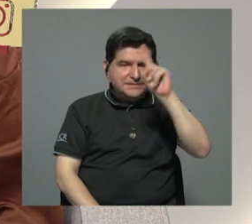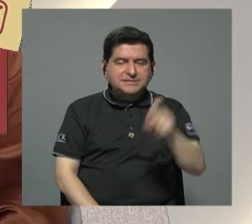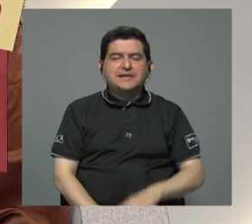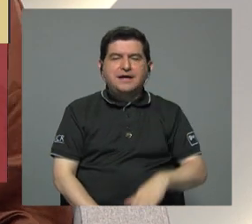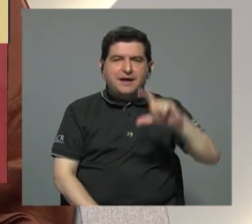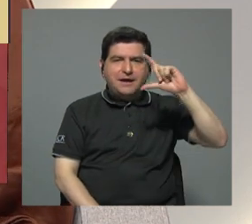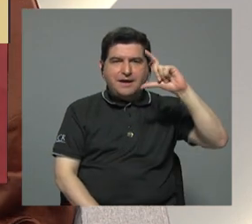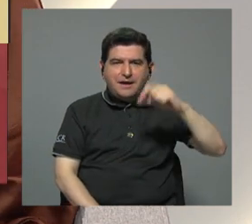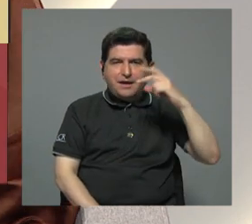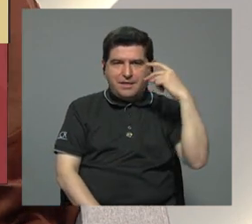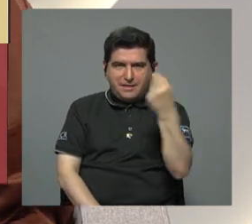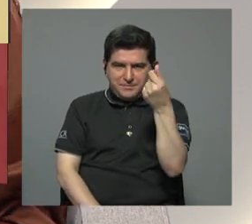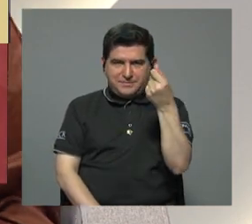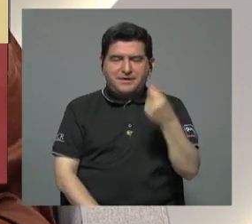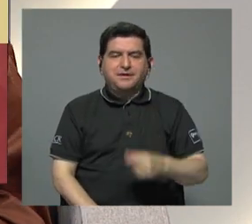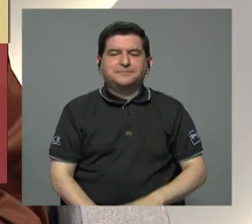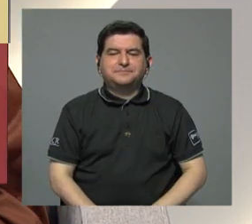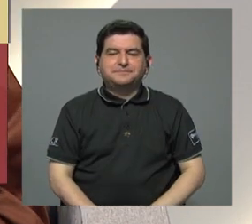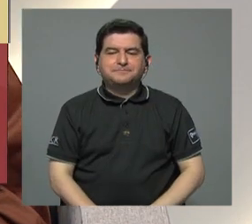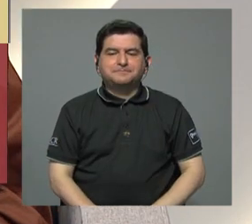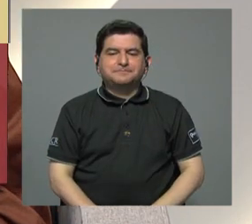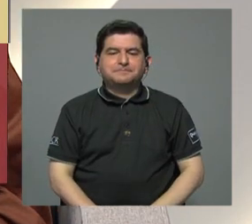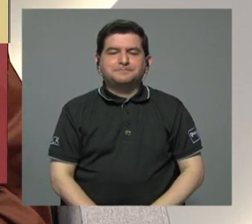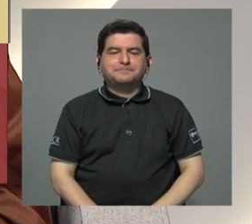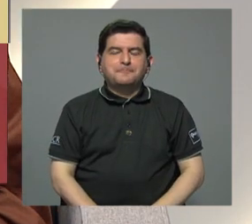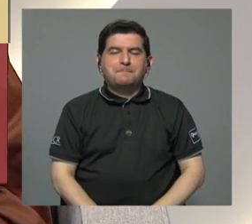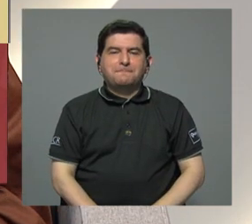de inmediato es